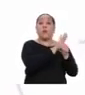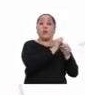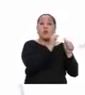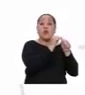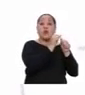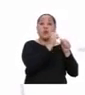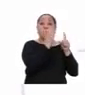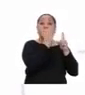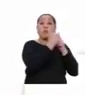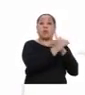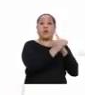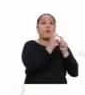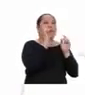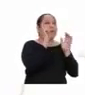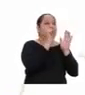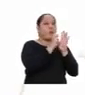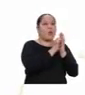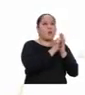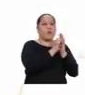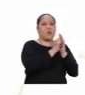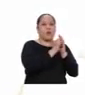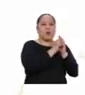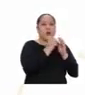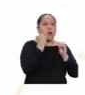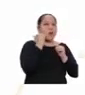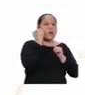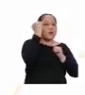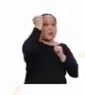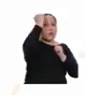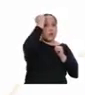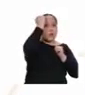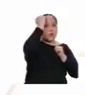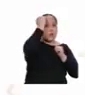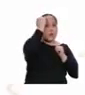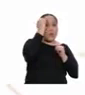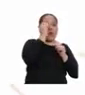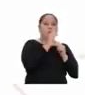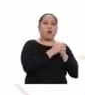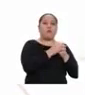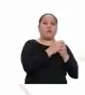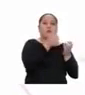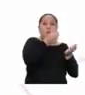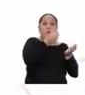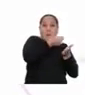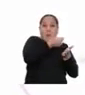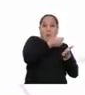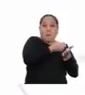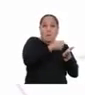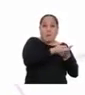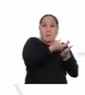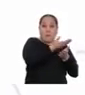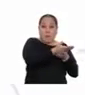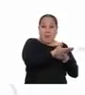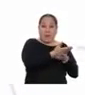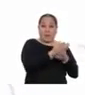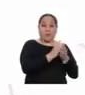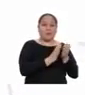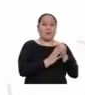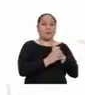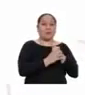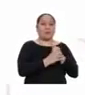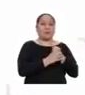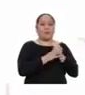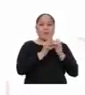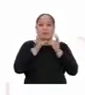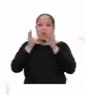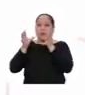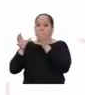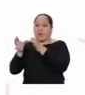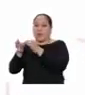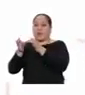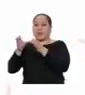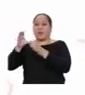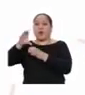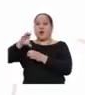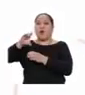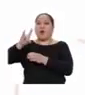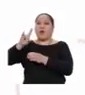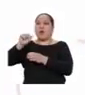ejemplo, estatura, sueldo. Por otro lado, están las